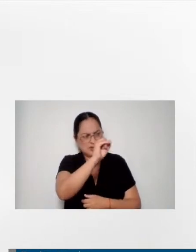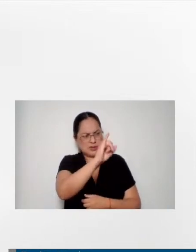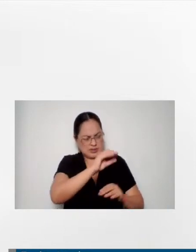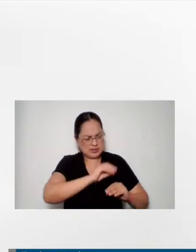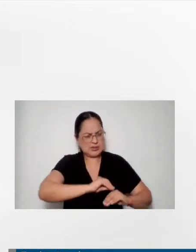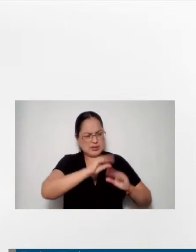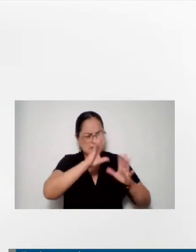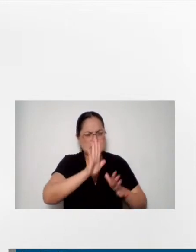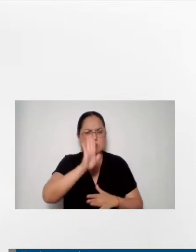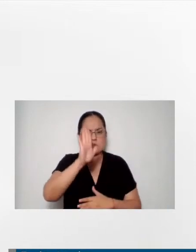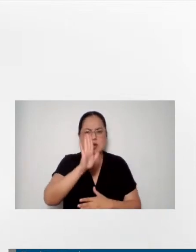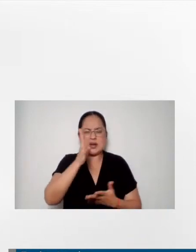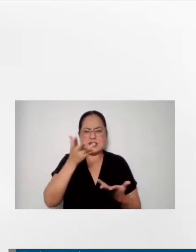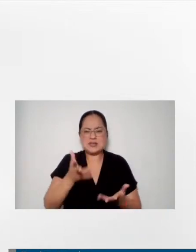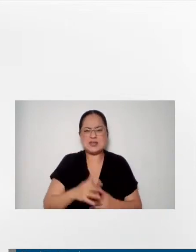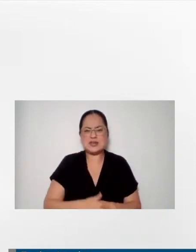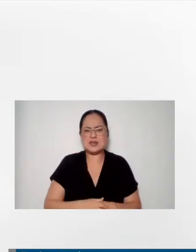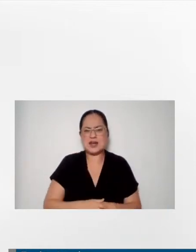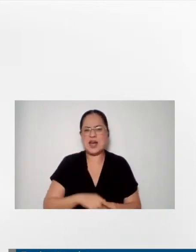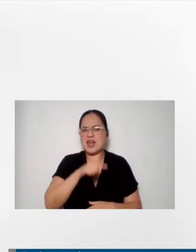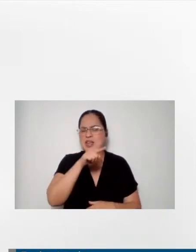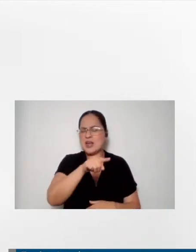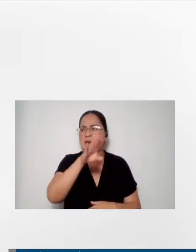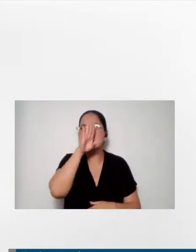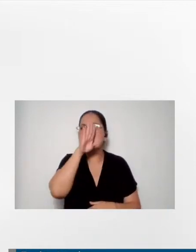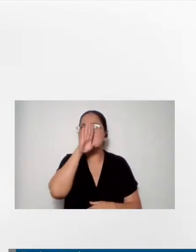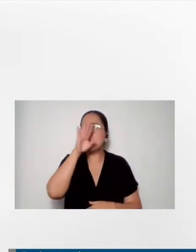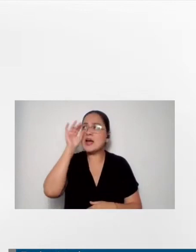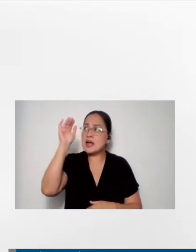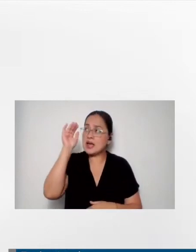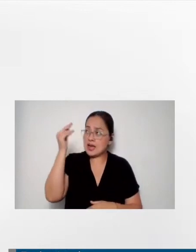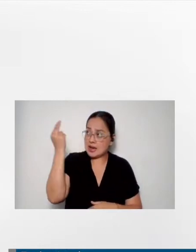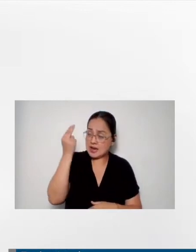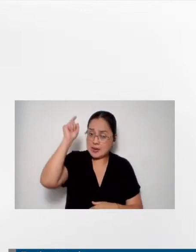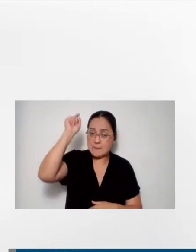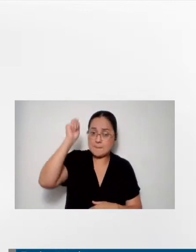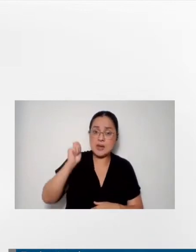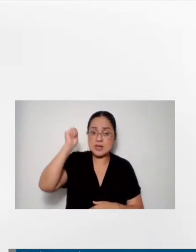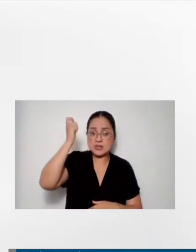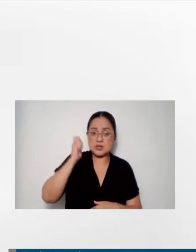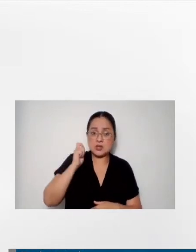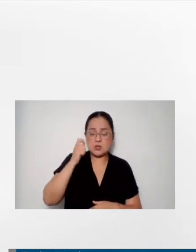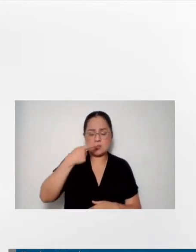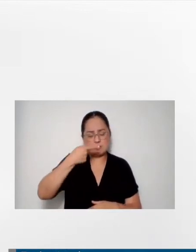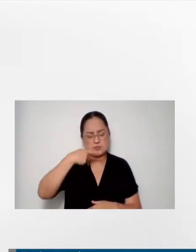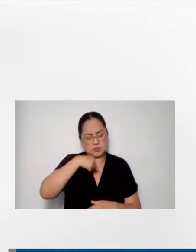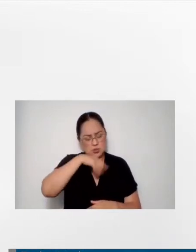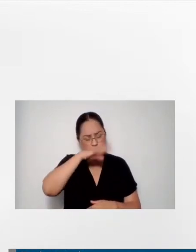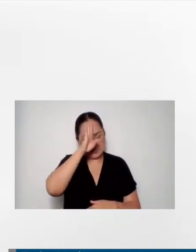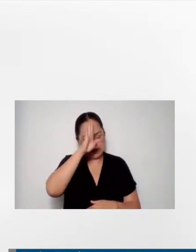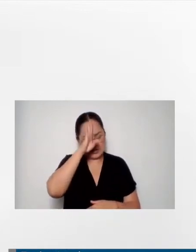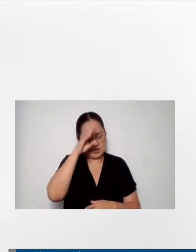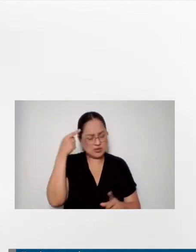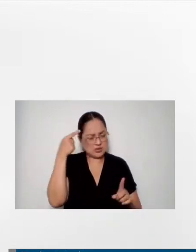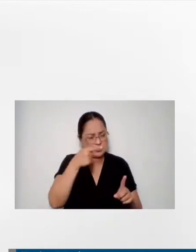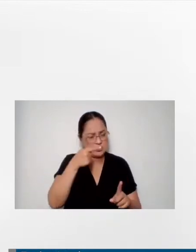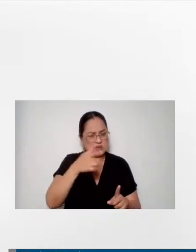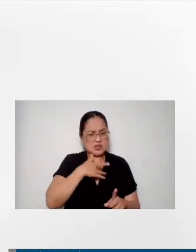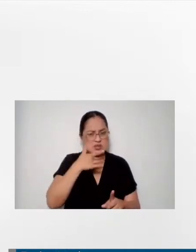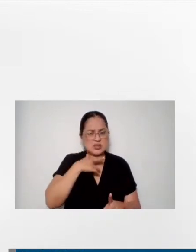como, ahí había un reclamo de que la madre necesitaba alimentos, pero me hizo pensar esta pregunta sobre